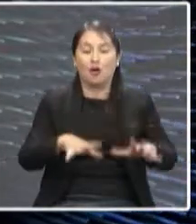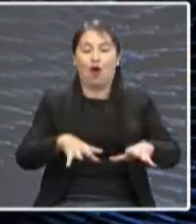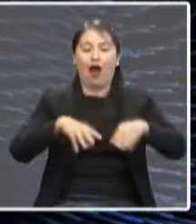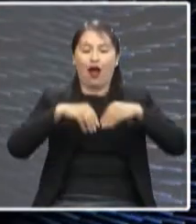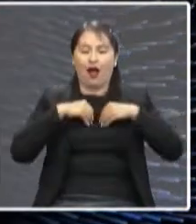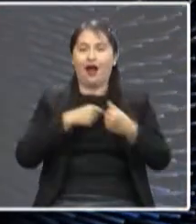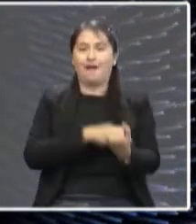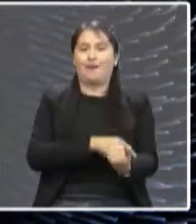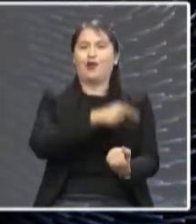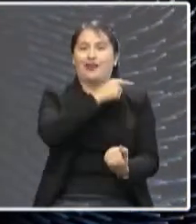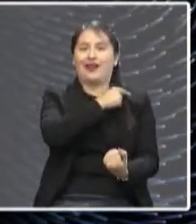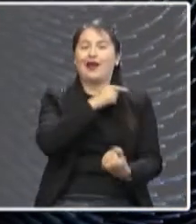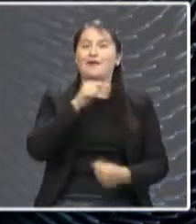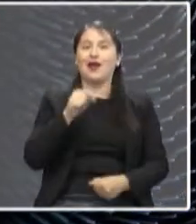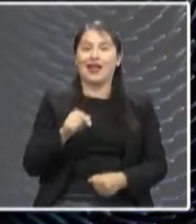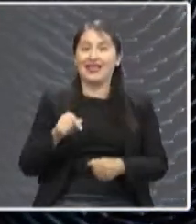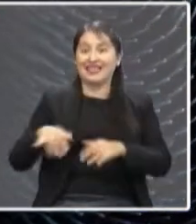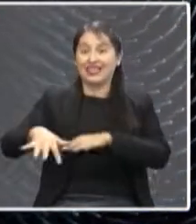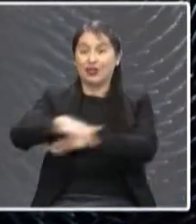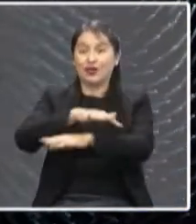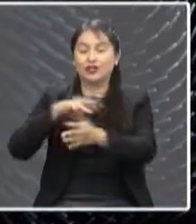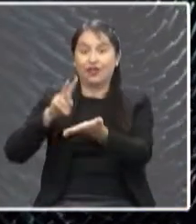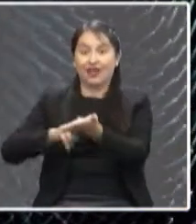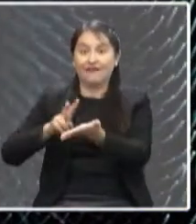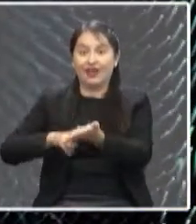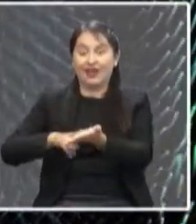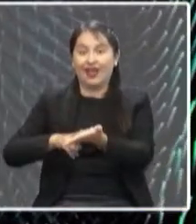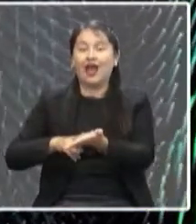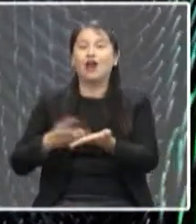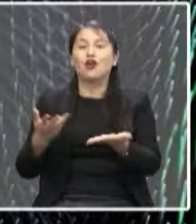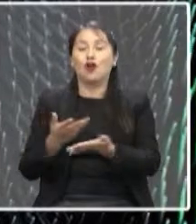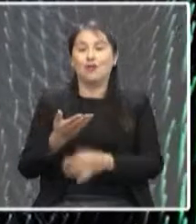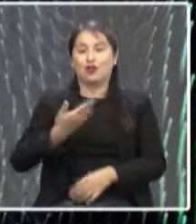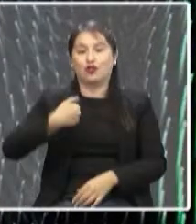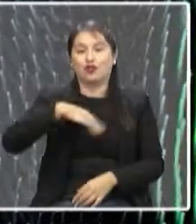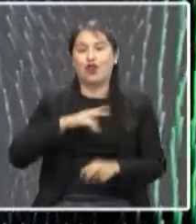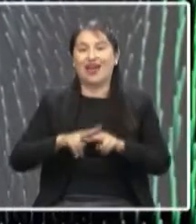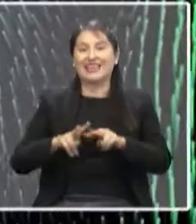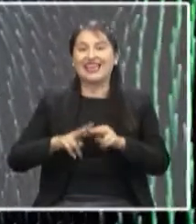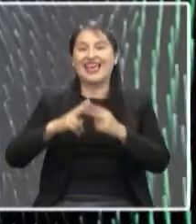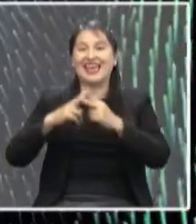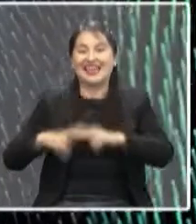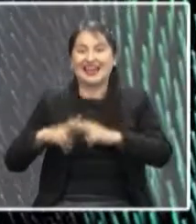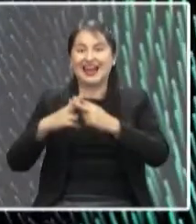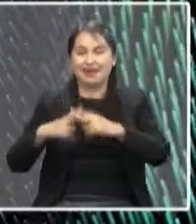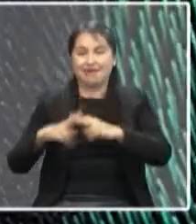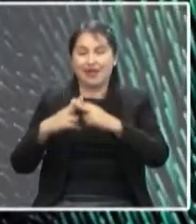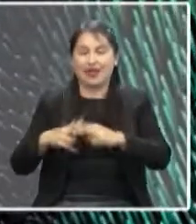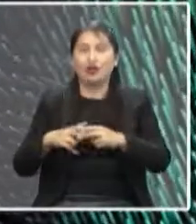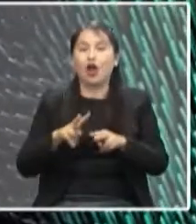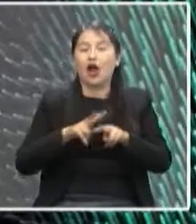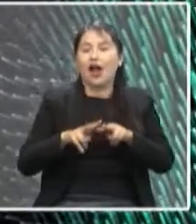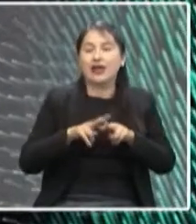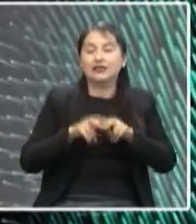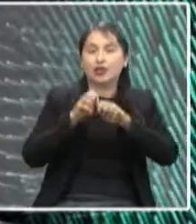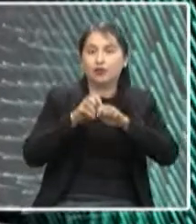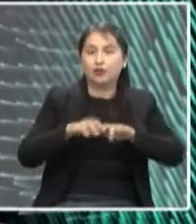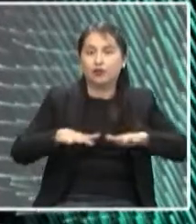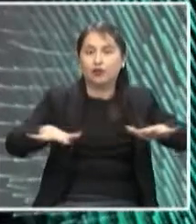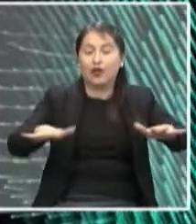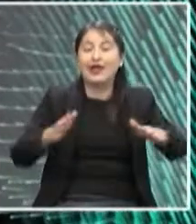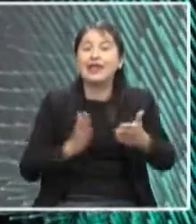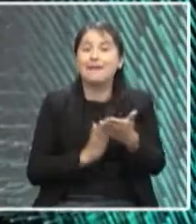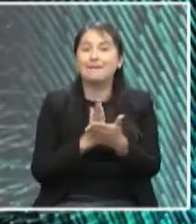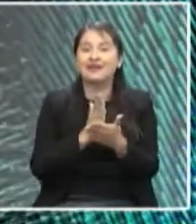a tomar esa realidad existente, a tomar nuestras herramientas, a aplicarle un mindset expansivo y a comenzar a